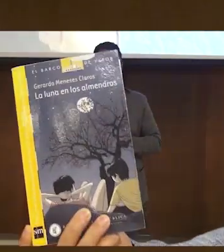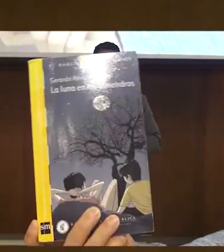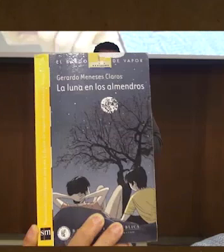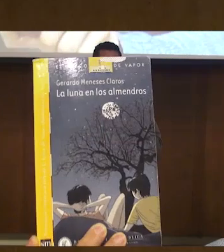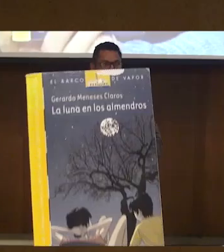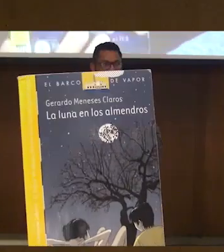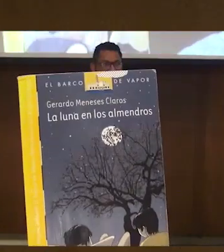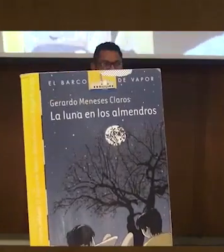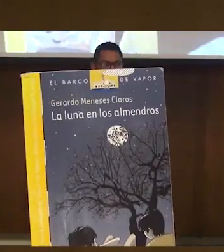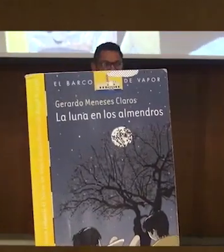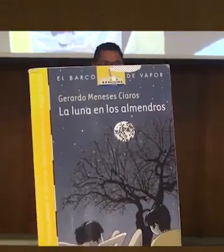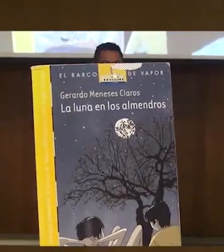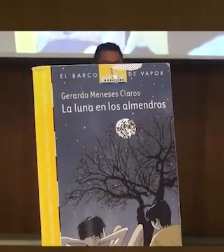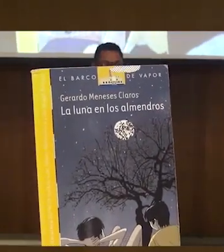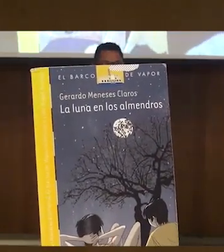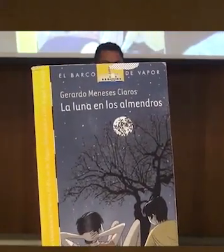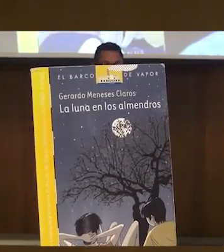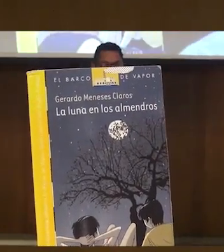Ah, ok.